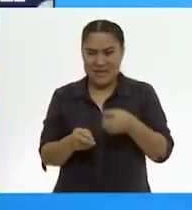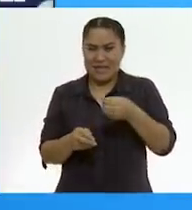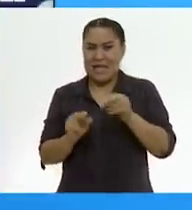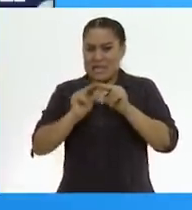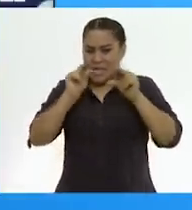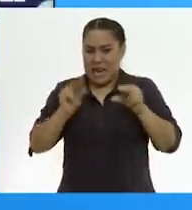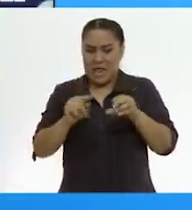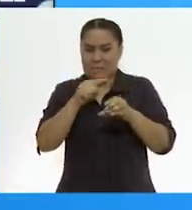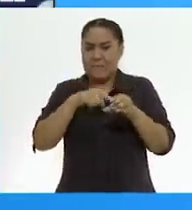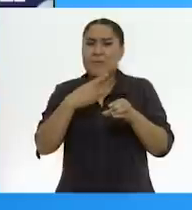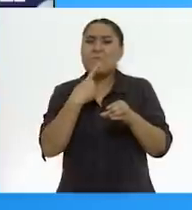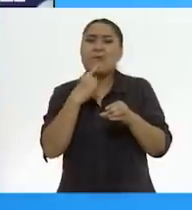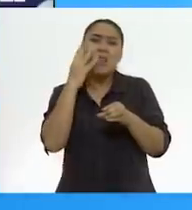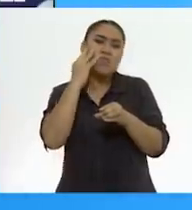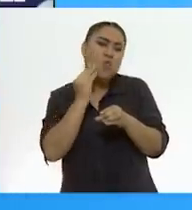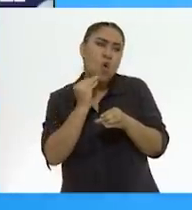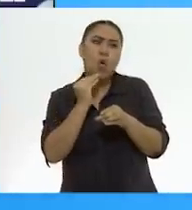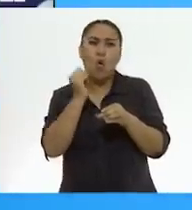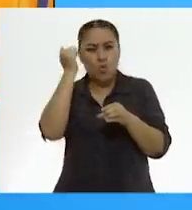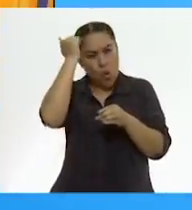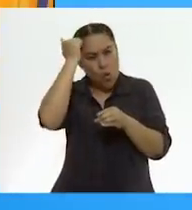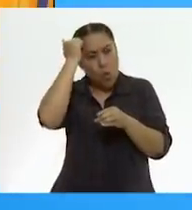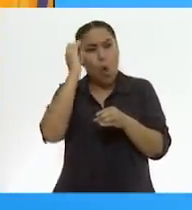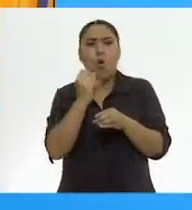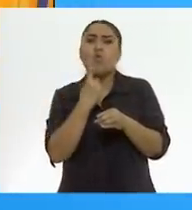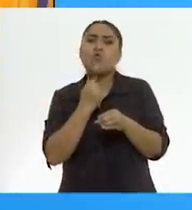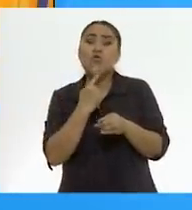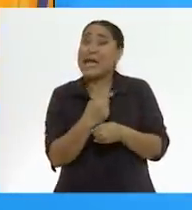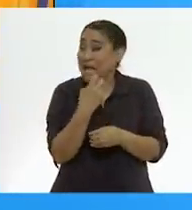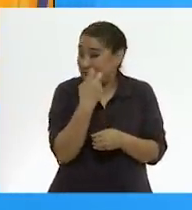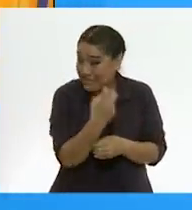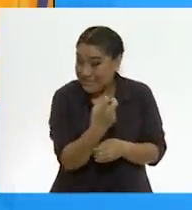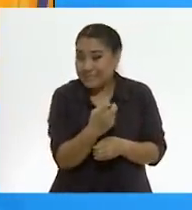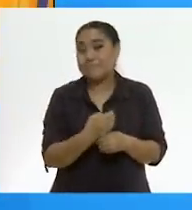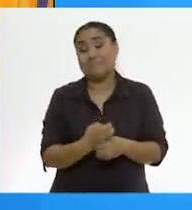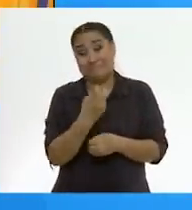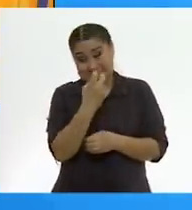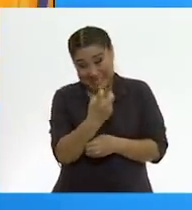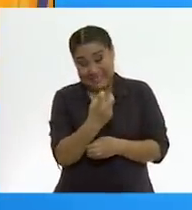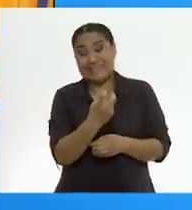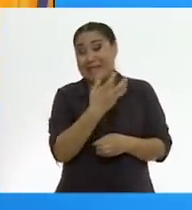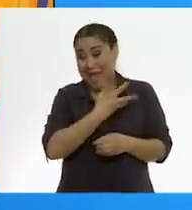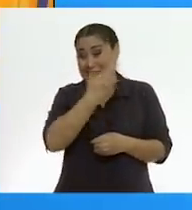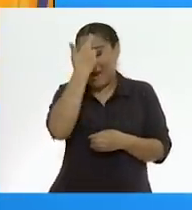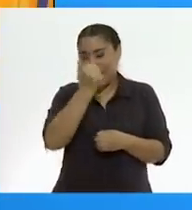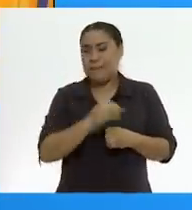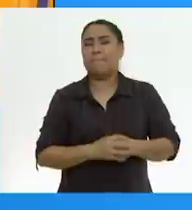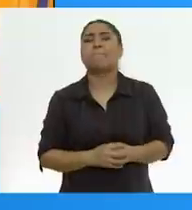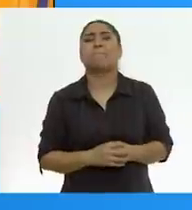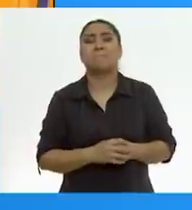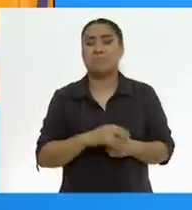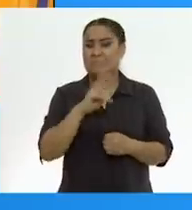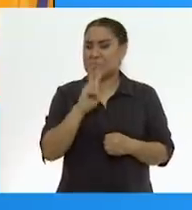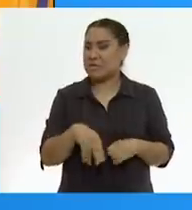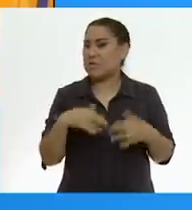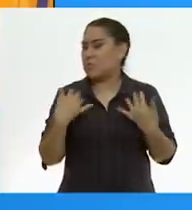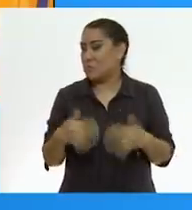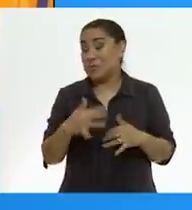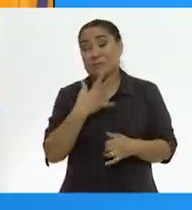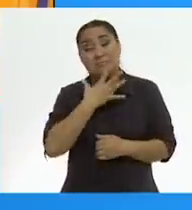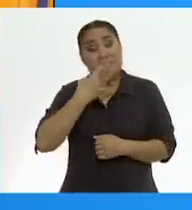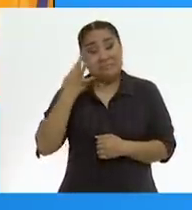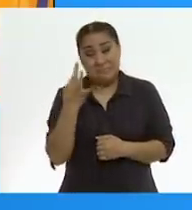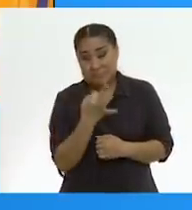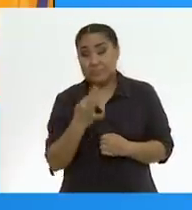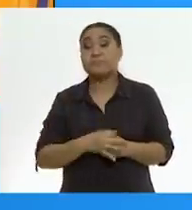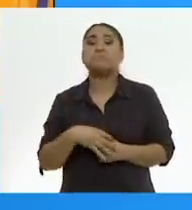sabor a limón, grosella o coco? ¡Exactamente ese, Staff! ¡Son buenísimos! Lo